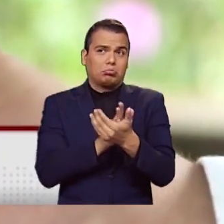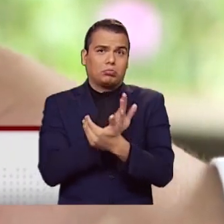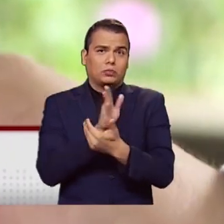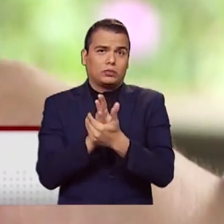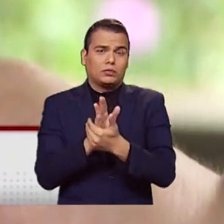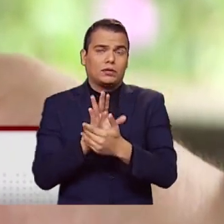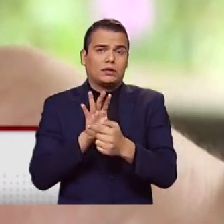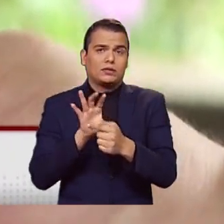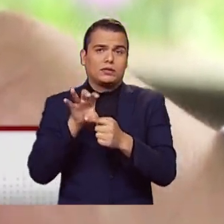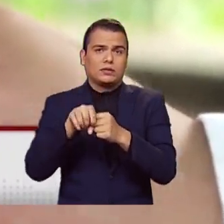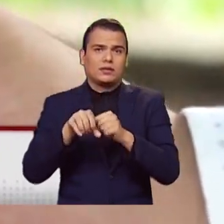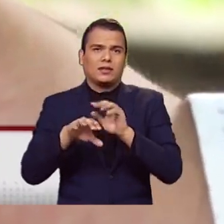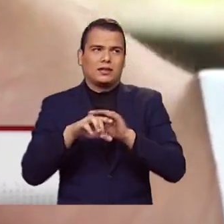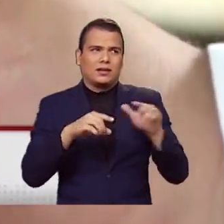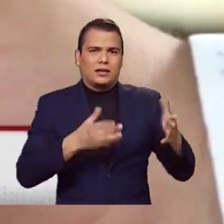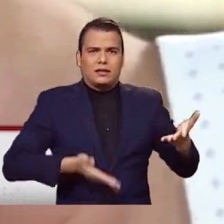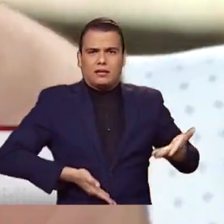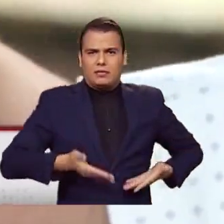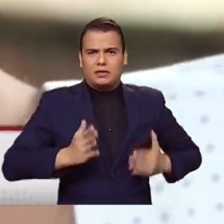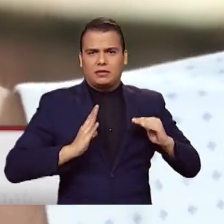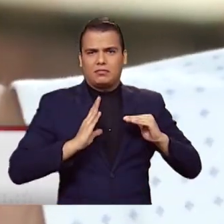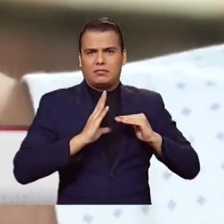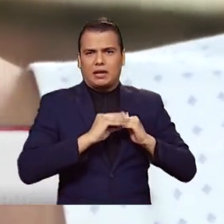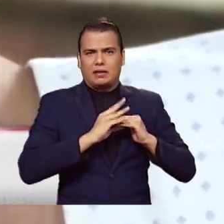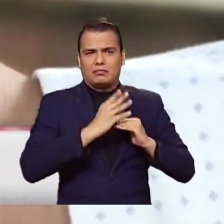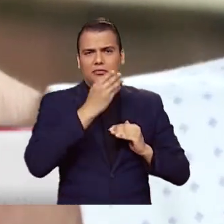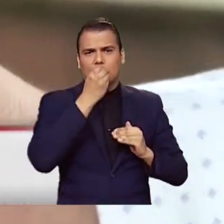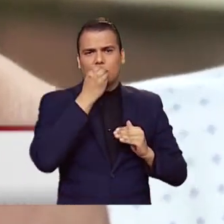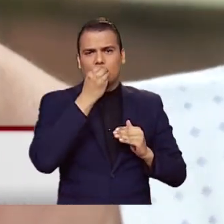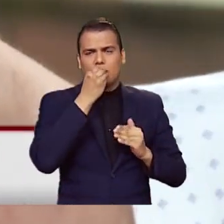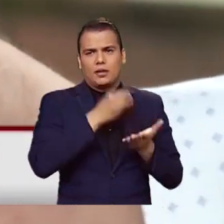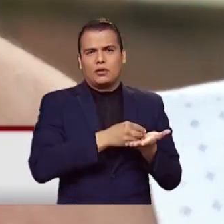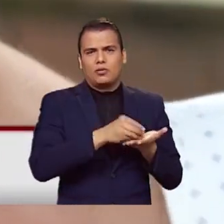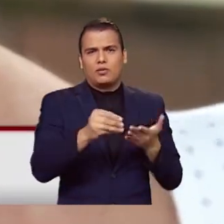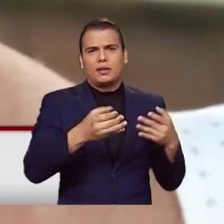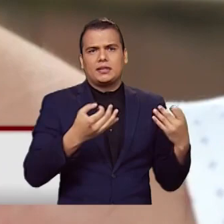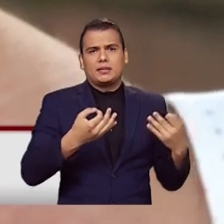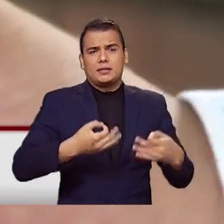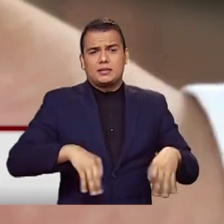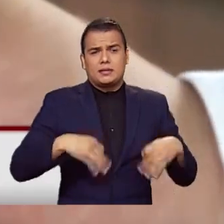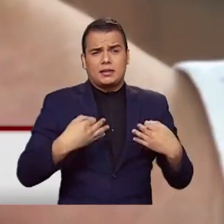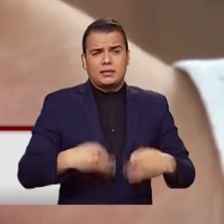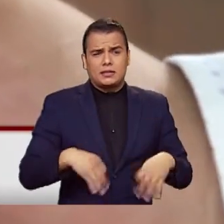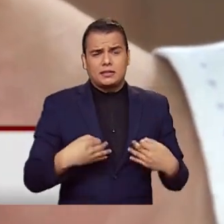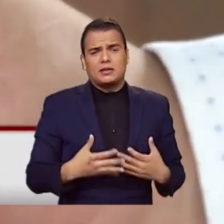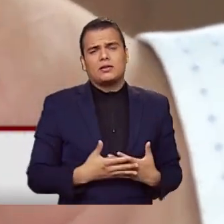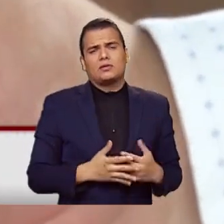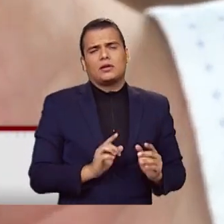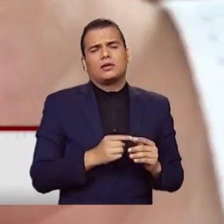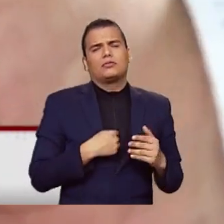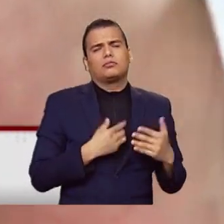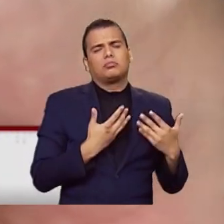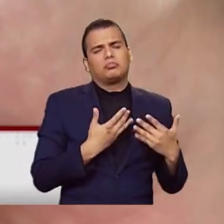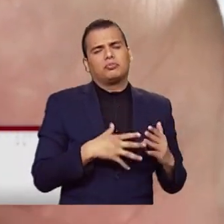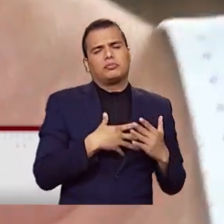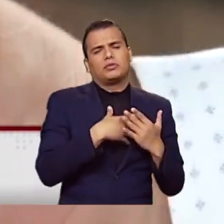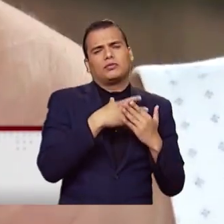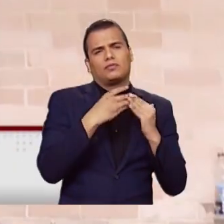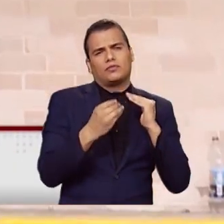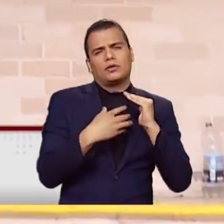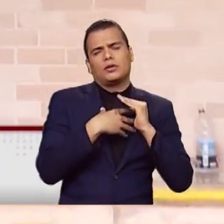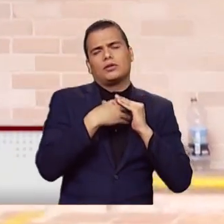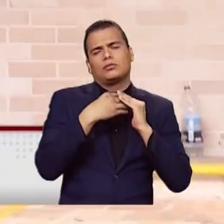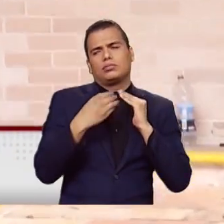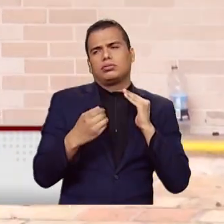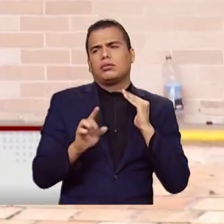viene a la panadería, pide una gaseosa, pasó por ahí por el medio carro, pasó hasta allá y luego va hacia allá donde lo